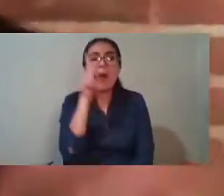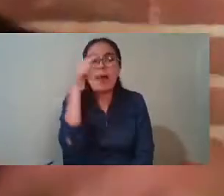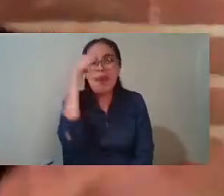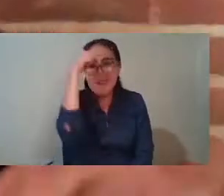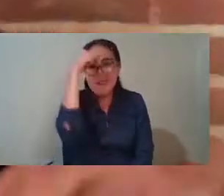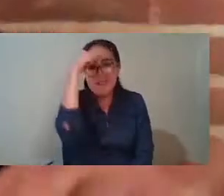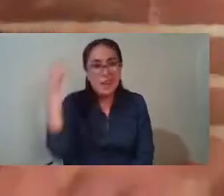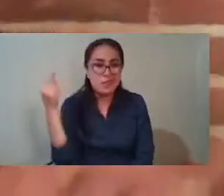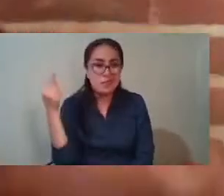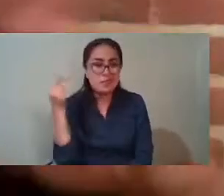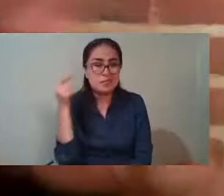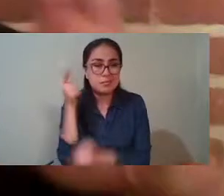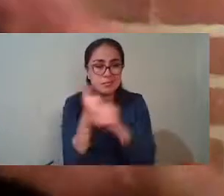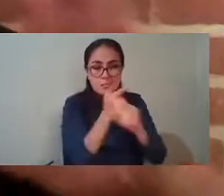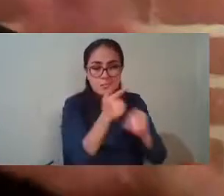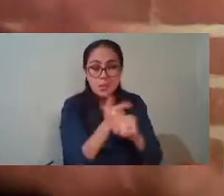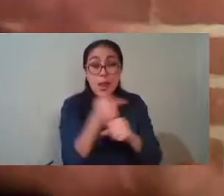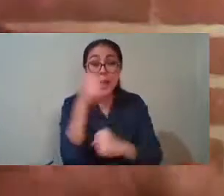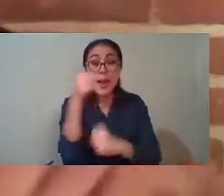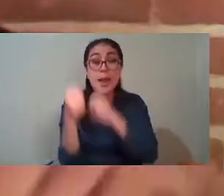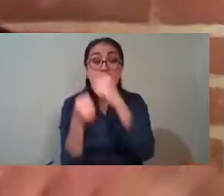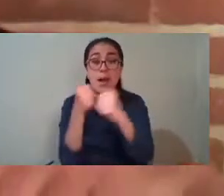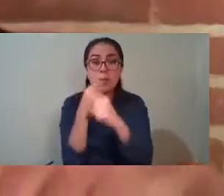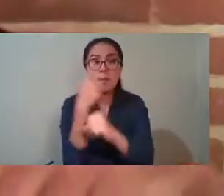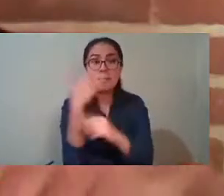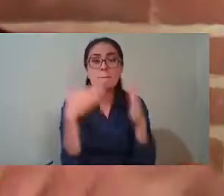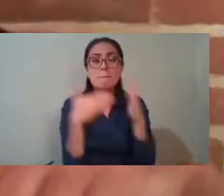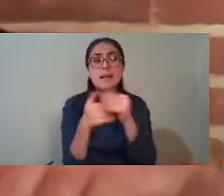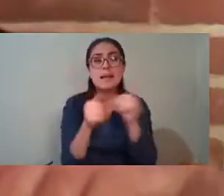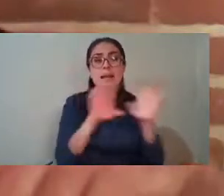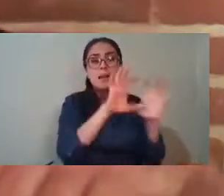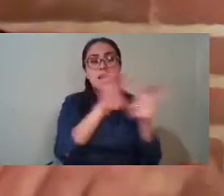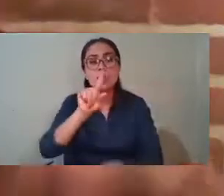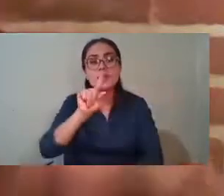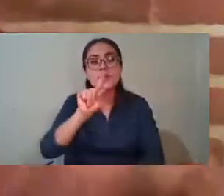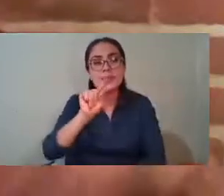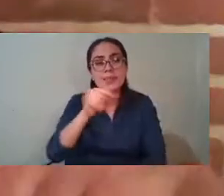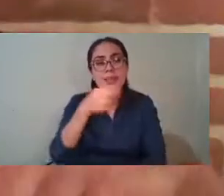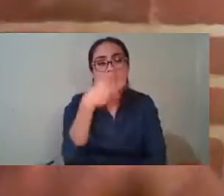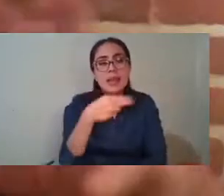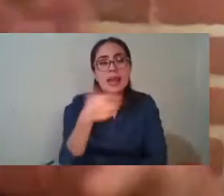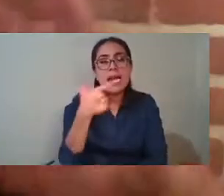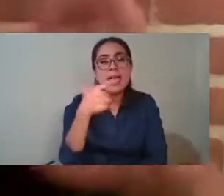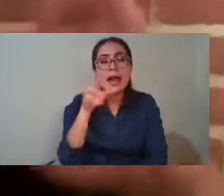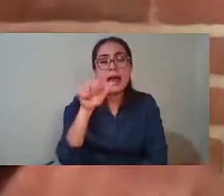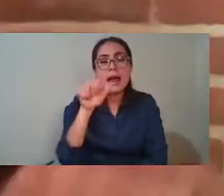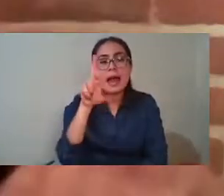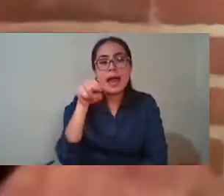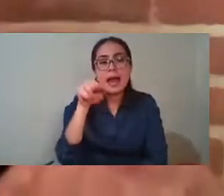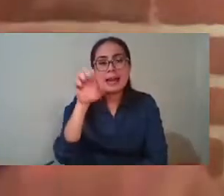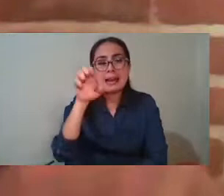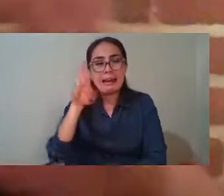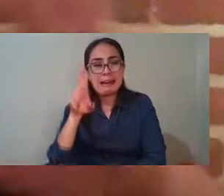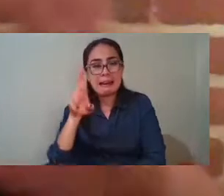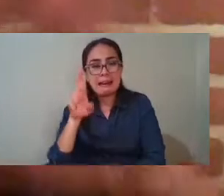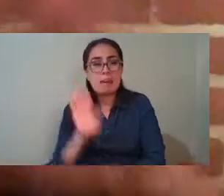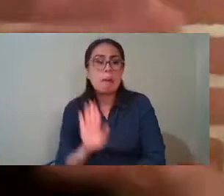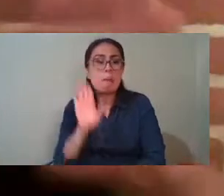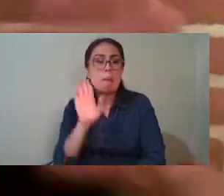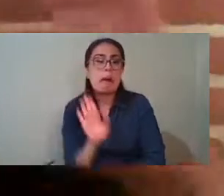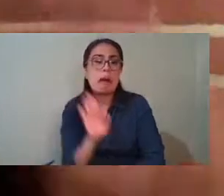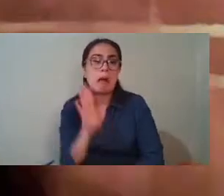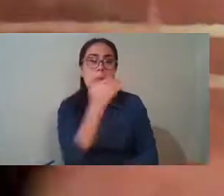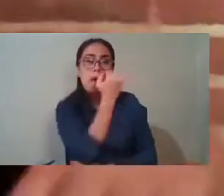de encontrar. En los años 70, 80, un teórico, Gardner, parecido a jardinero, no Gardiner,